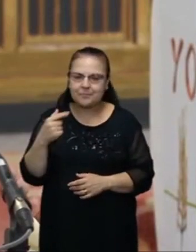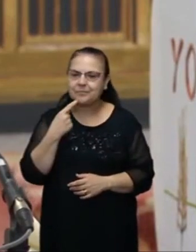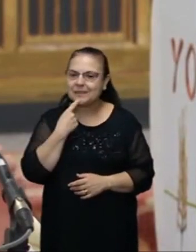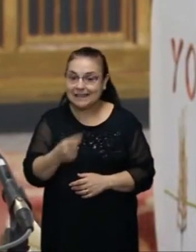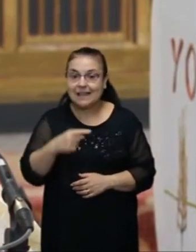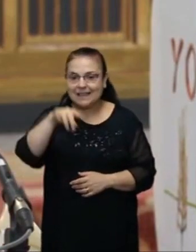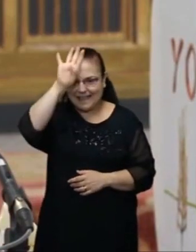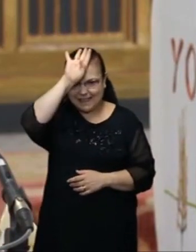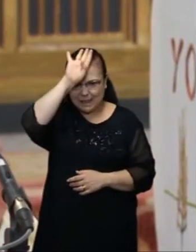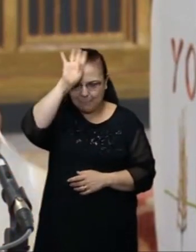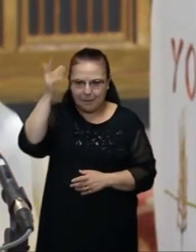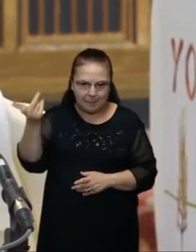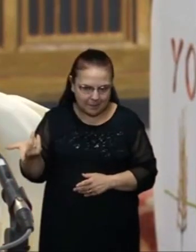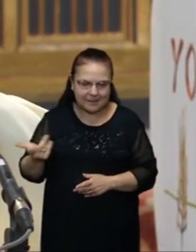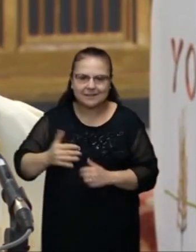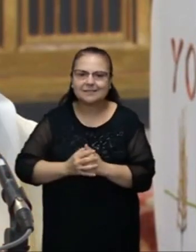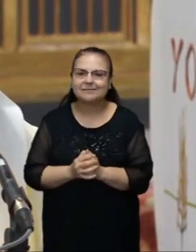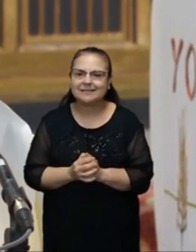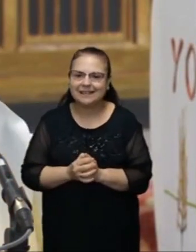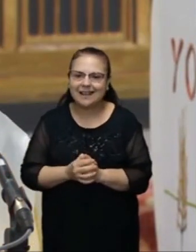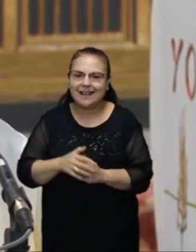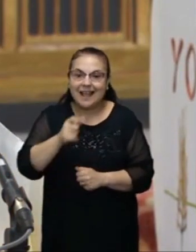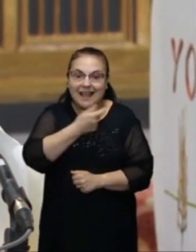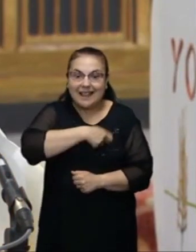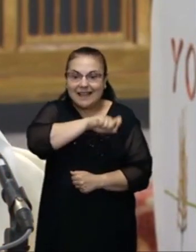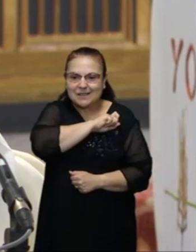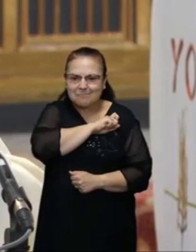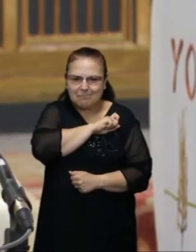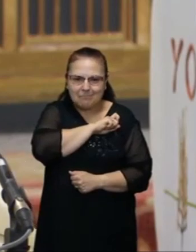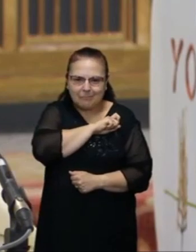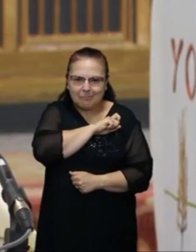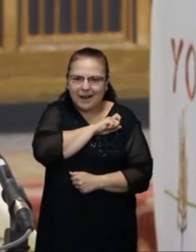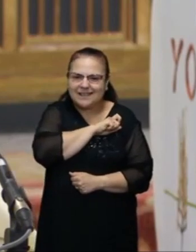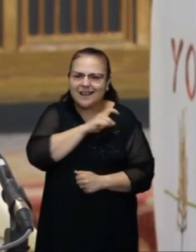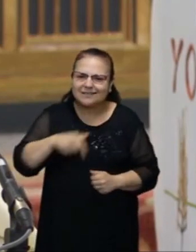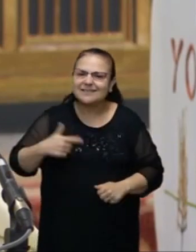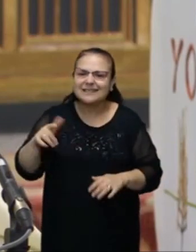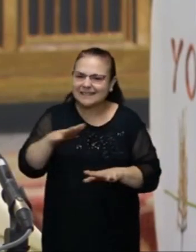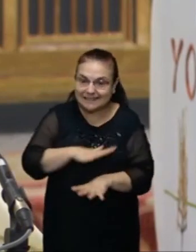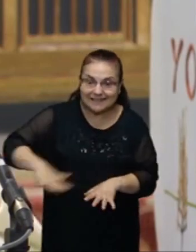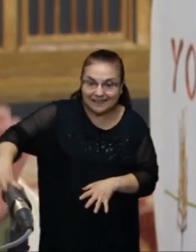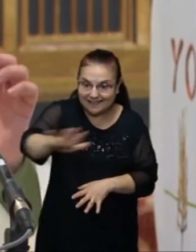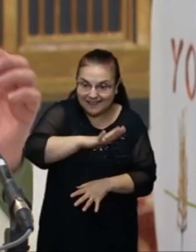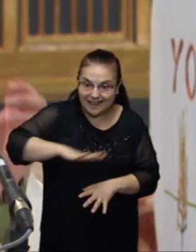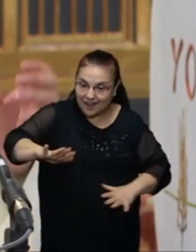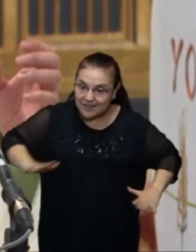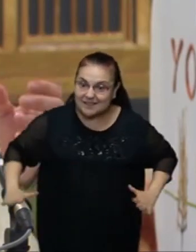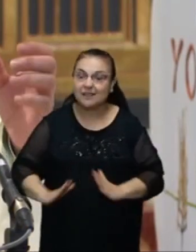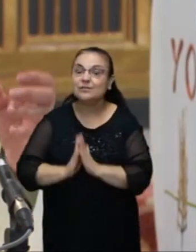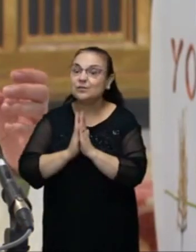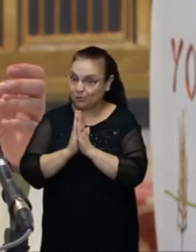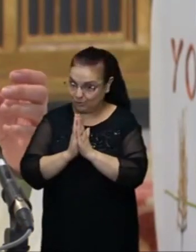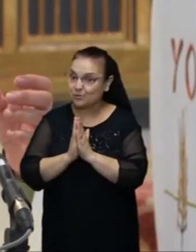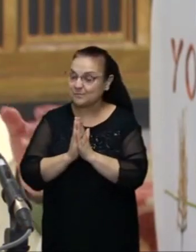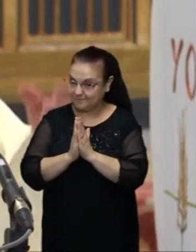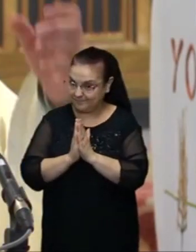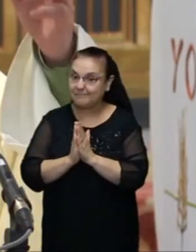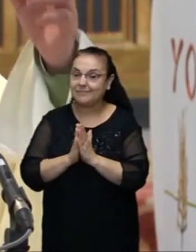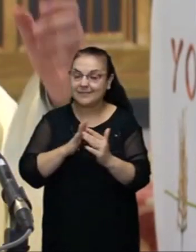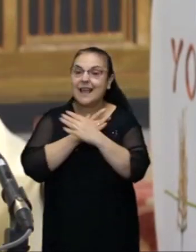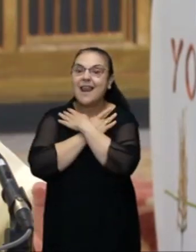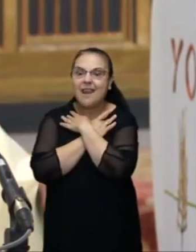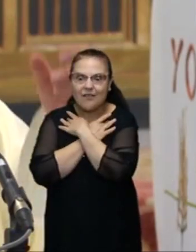II, Benedicto XVI, Francisco, que España es tierra de María y tierra de santos. No te olvides que porque la Virgen le dijo a